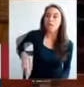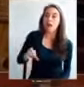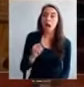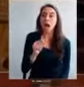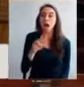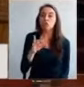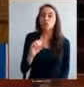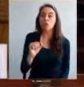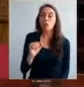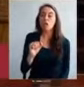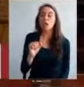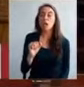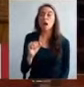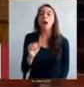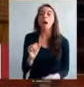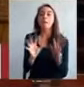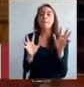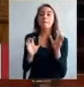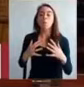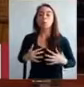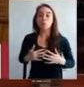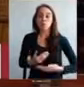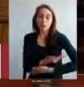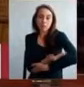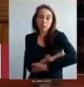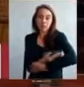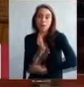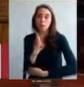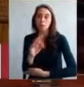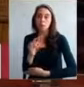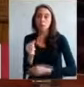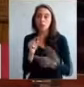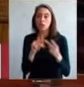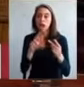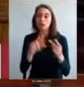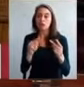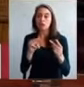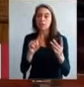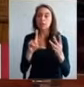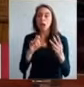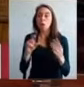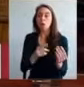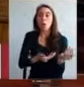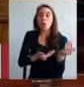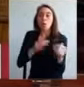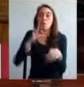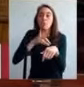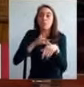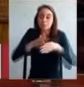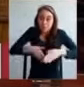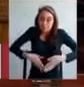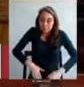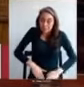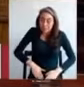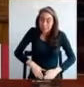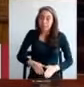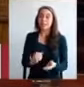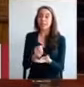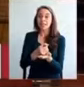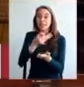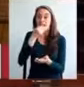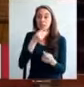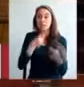afecta en general a bebés y vimos el caso de borja de rafita de lukas el